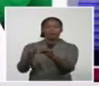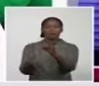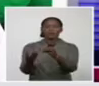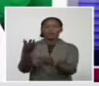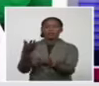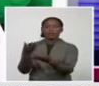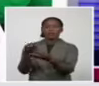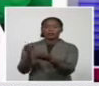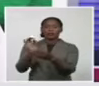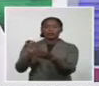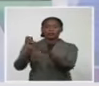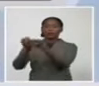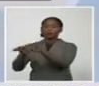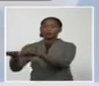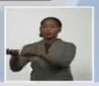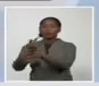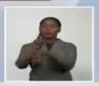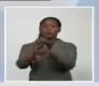con